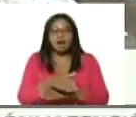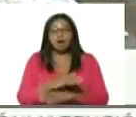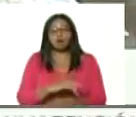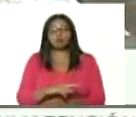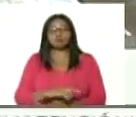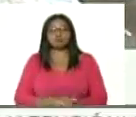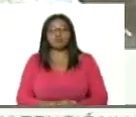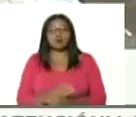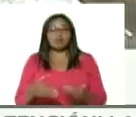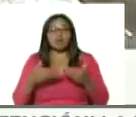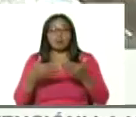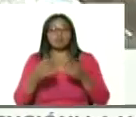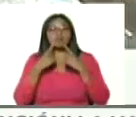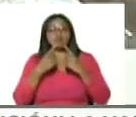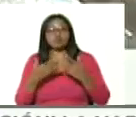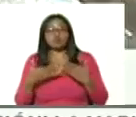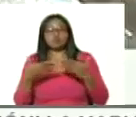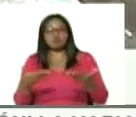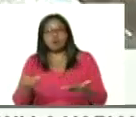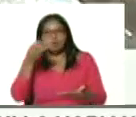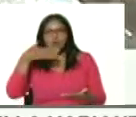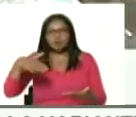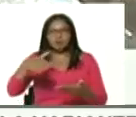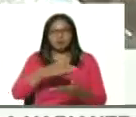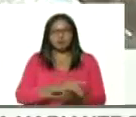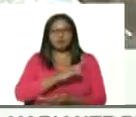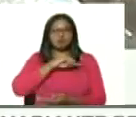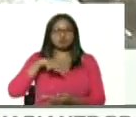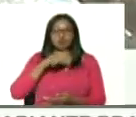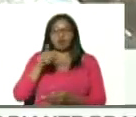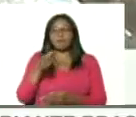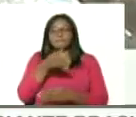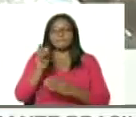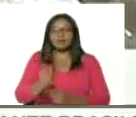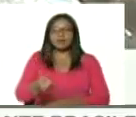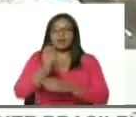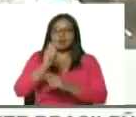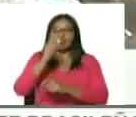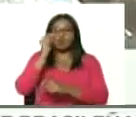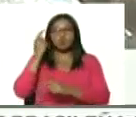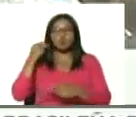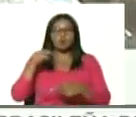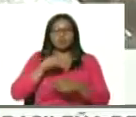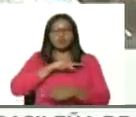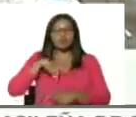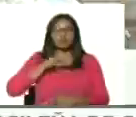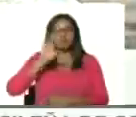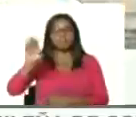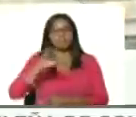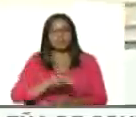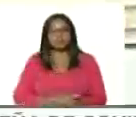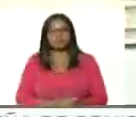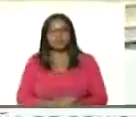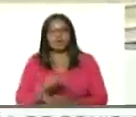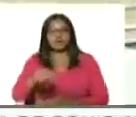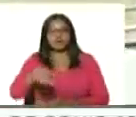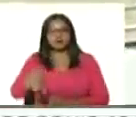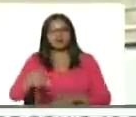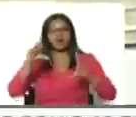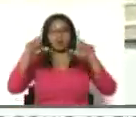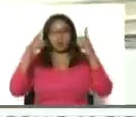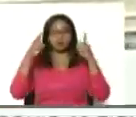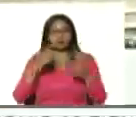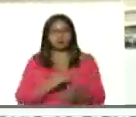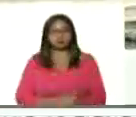todo nuestro pueblo en nombre de todos los pescadores y pescadoras de nuestro país, nuestro estado La Guaira.